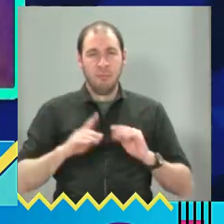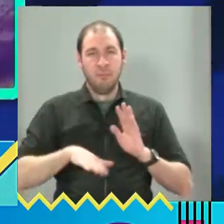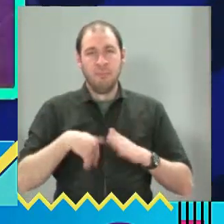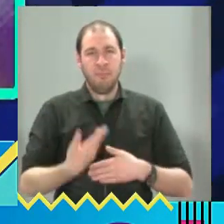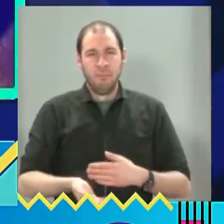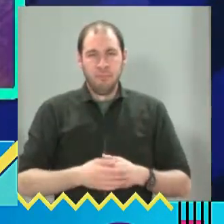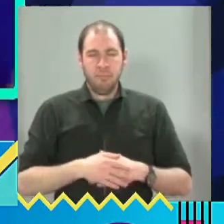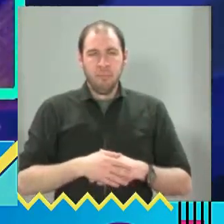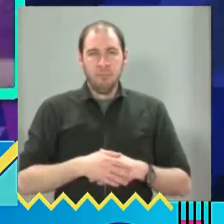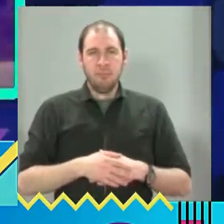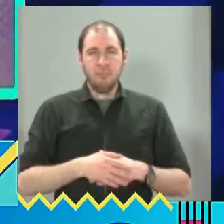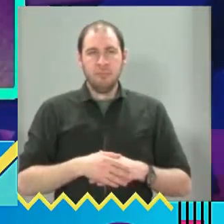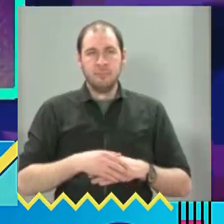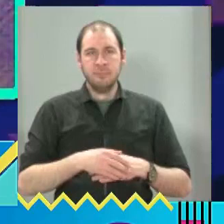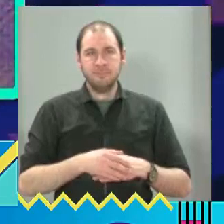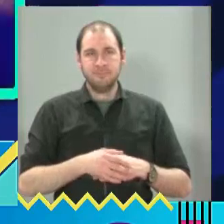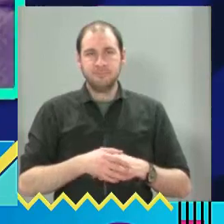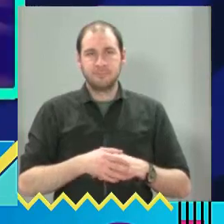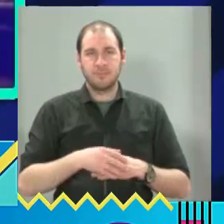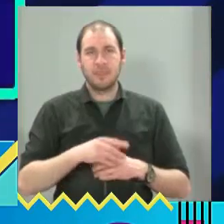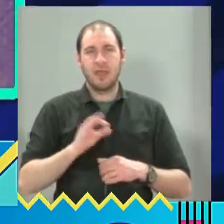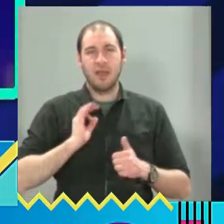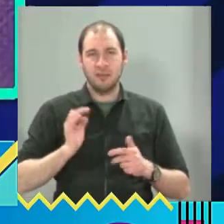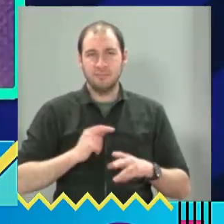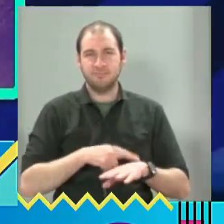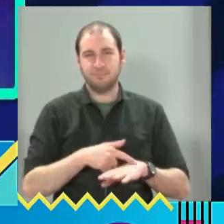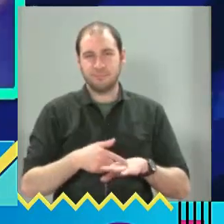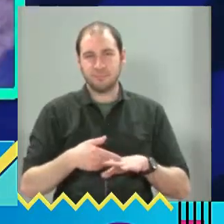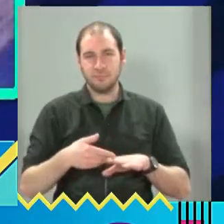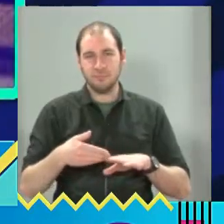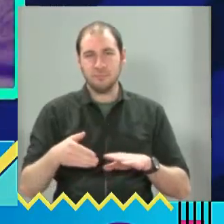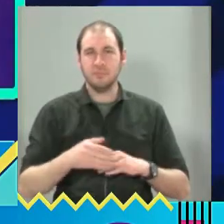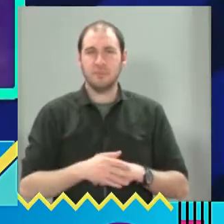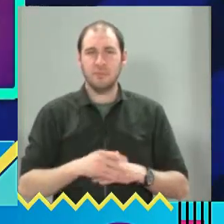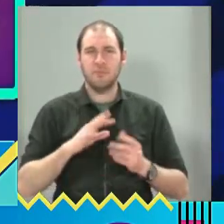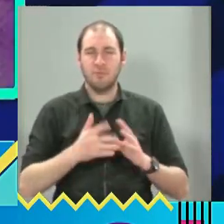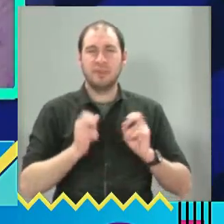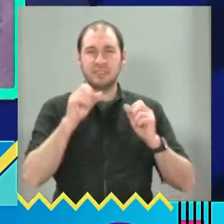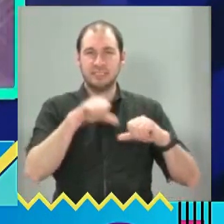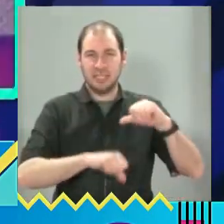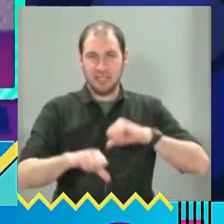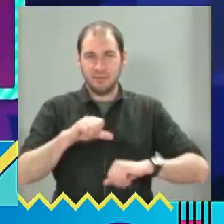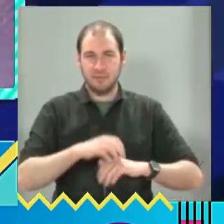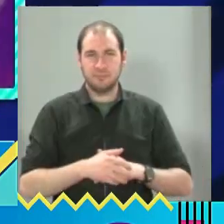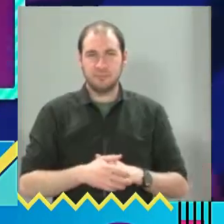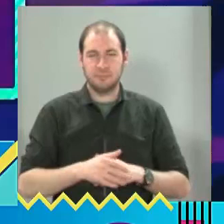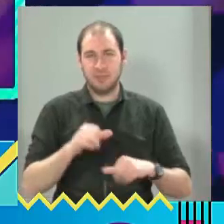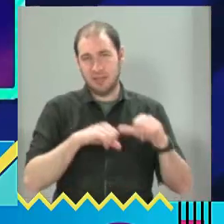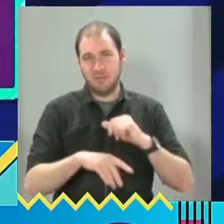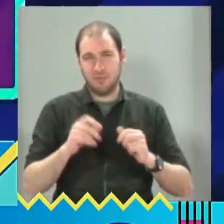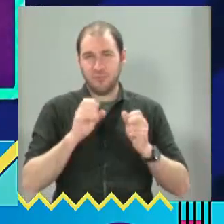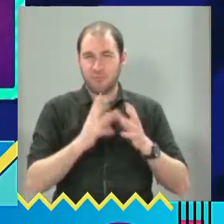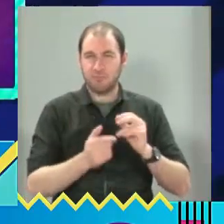después, con el correr de los años y método científico de por